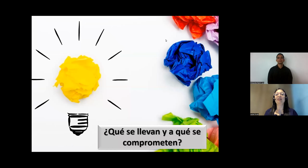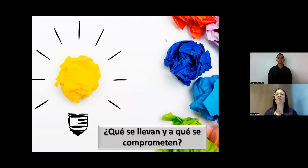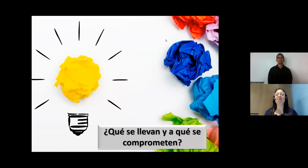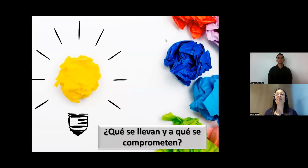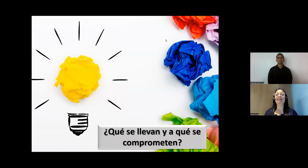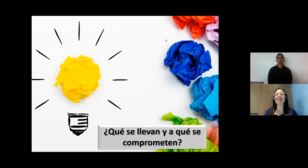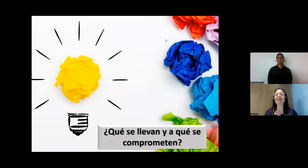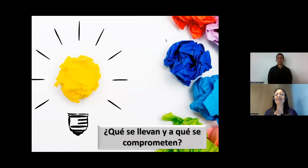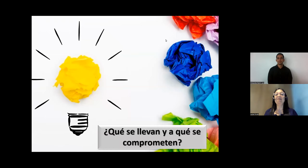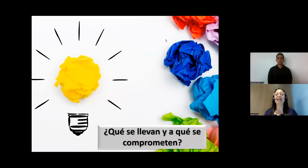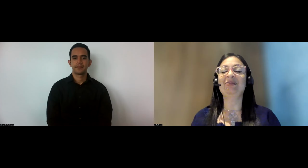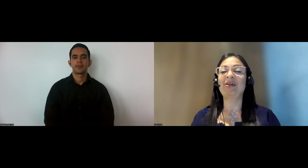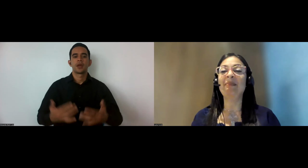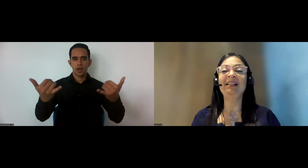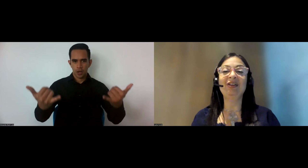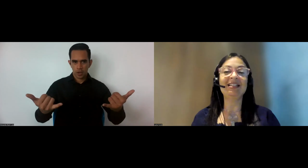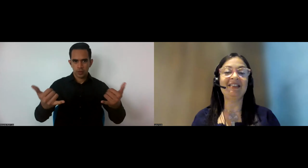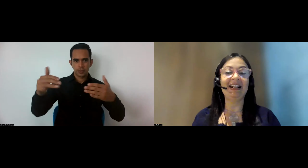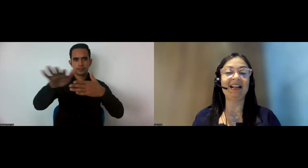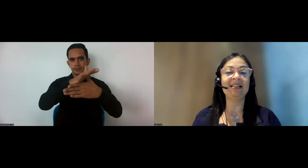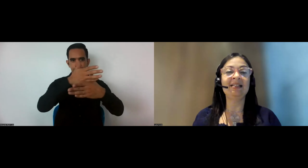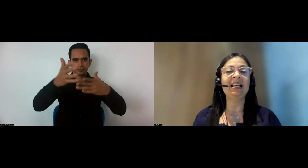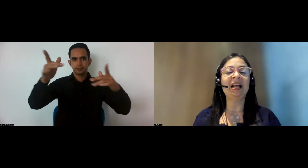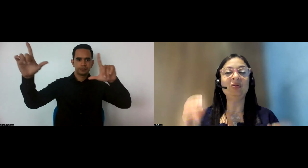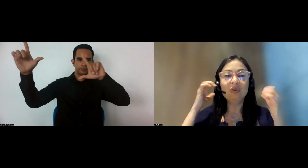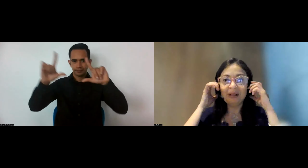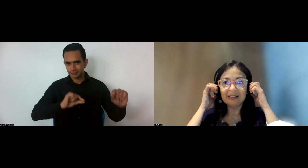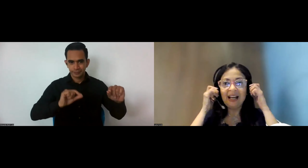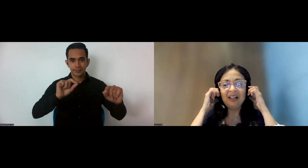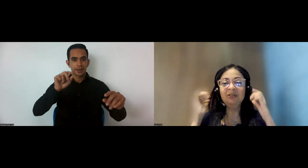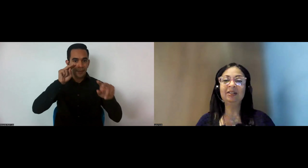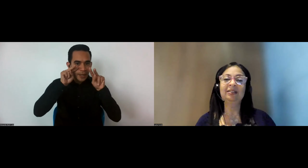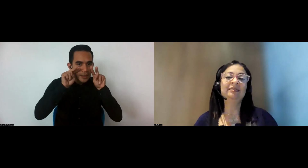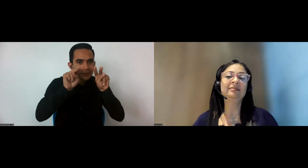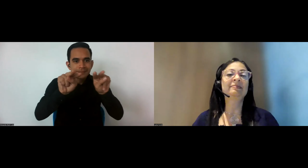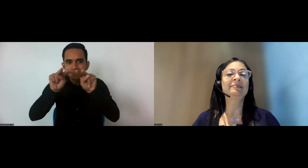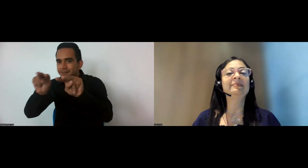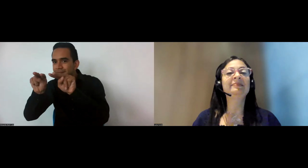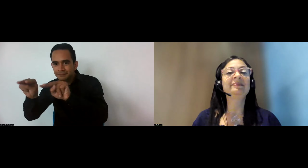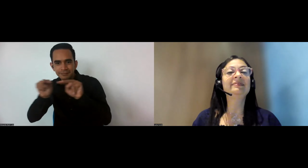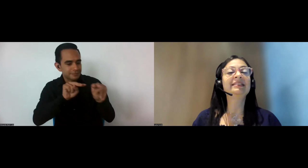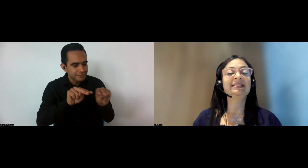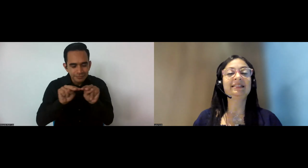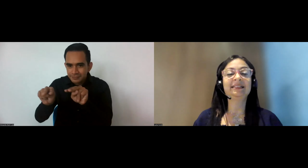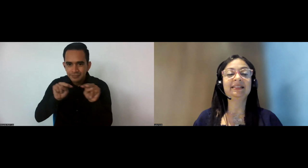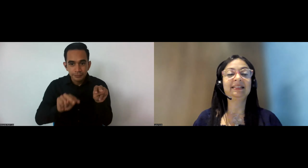Dejo de compartir para nuevamente ahora sí verles. Si hay algún comentario.